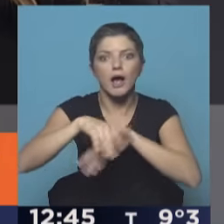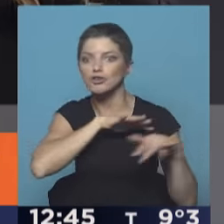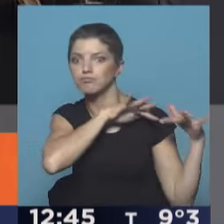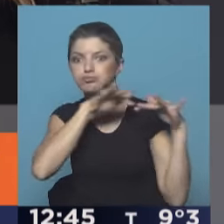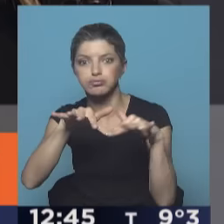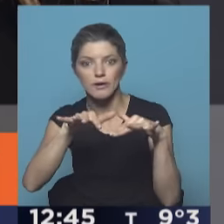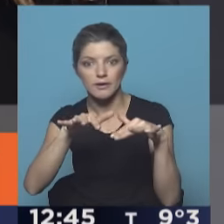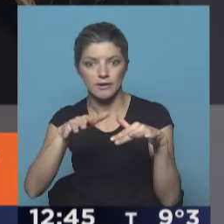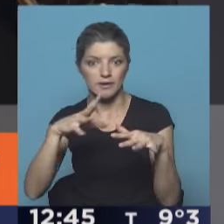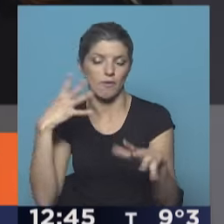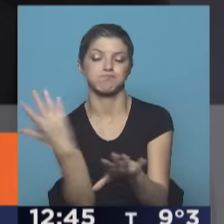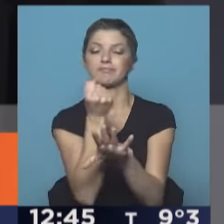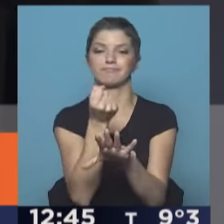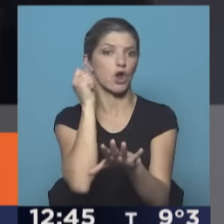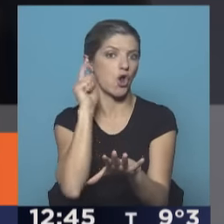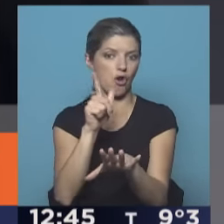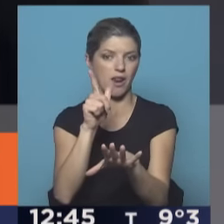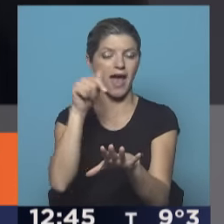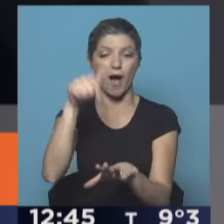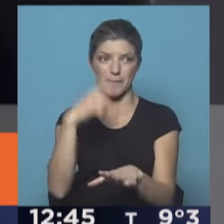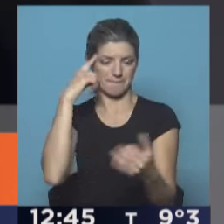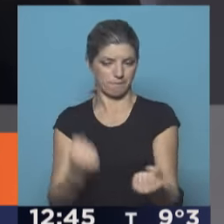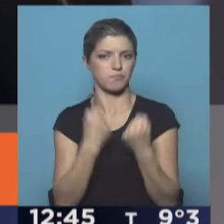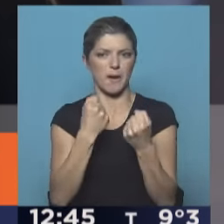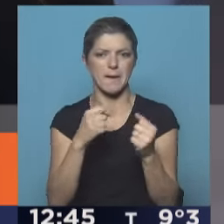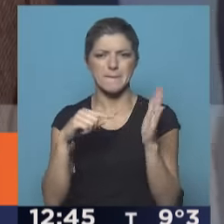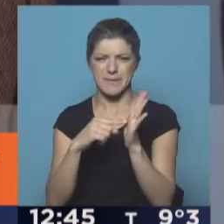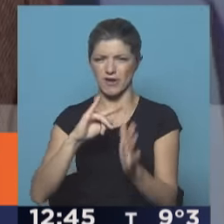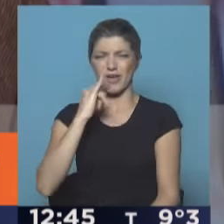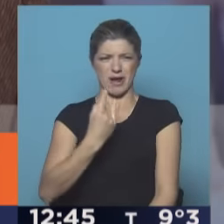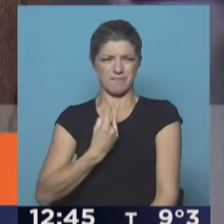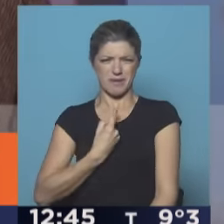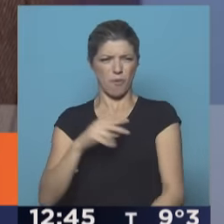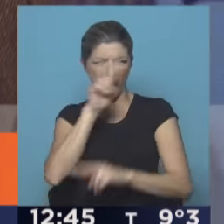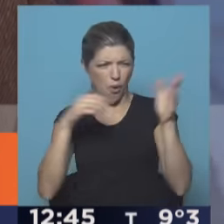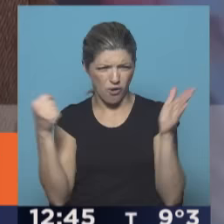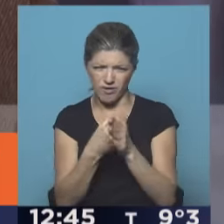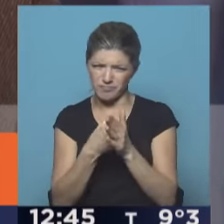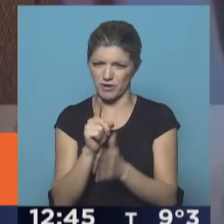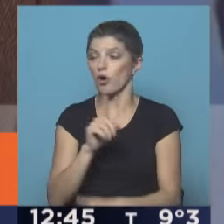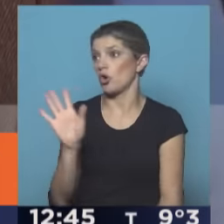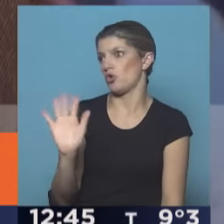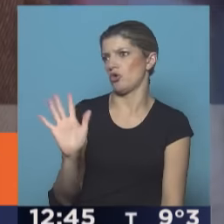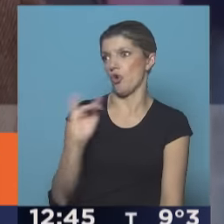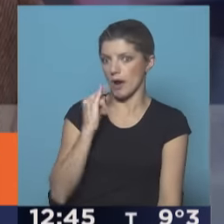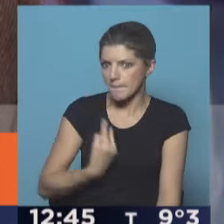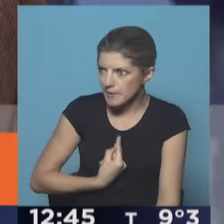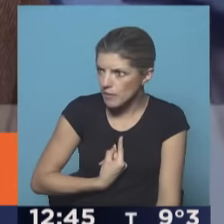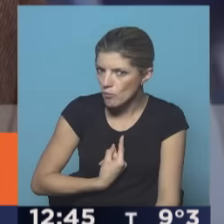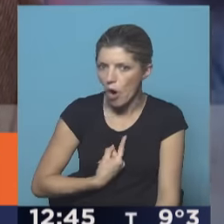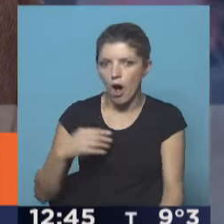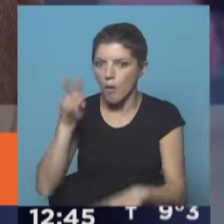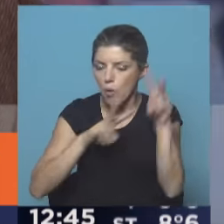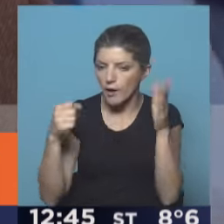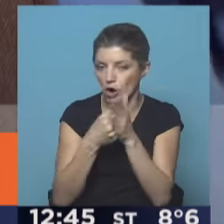eh concentrar más poder ahora pensar en un autogolpe es no no es un autogolpe pero que seguro que esto va a llevar a una